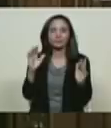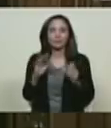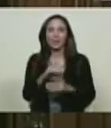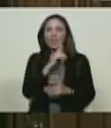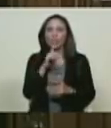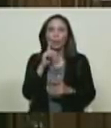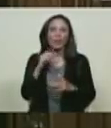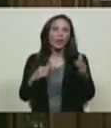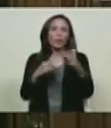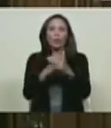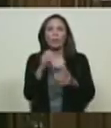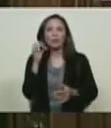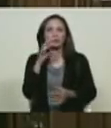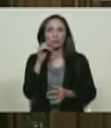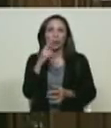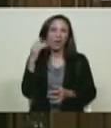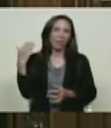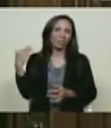así.